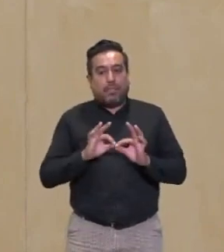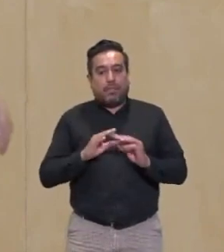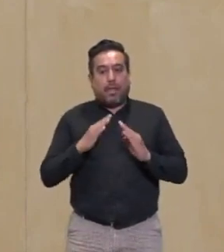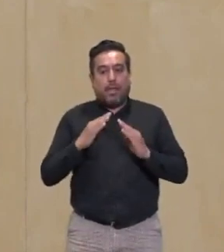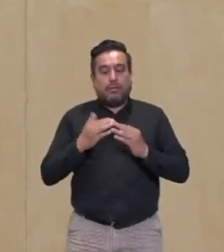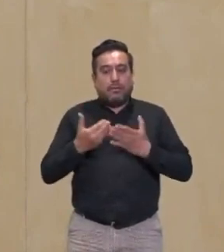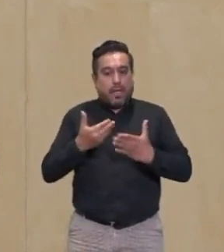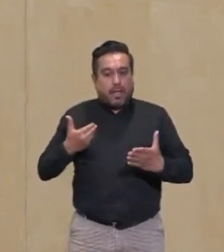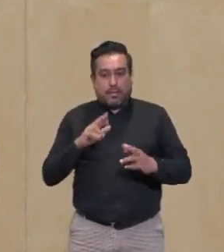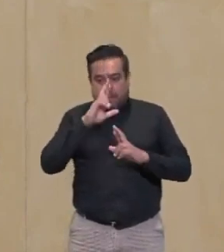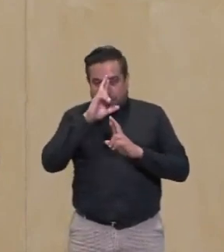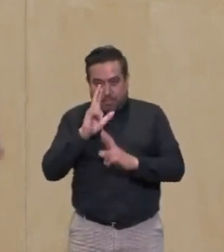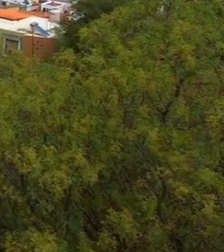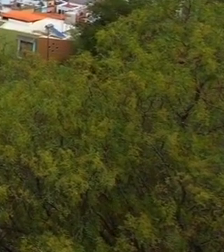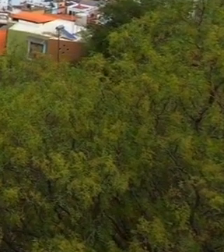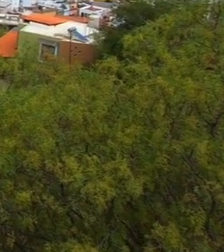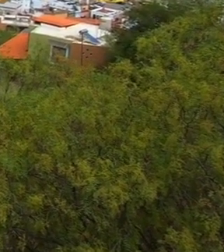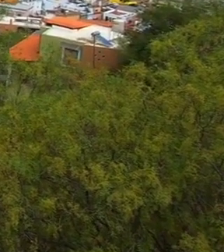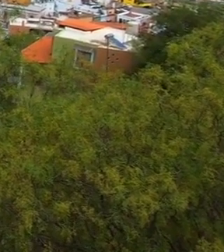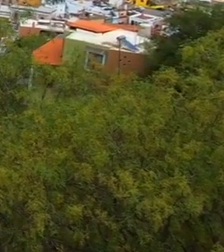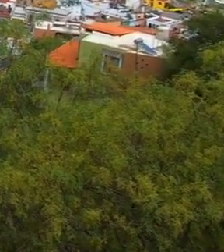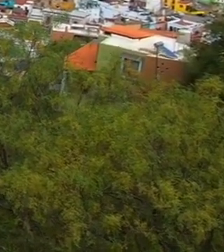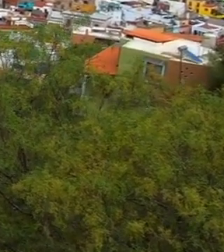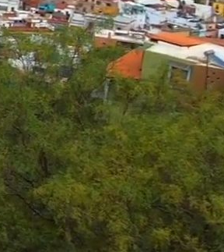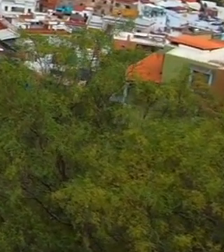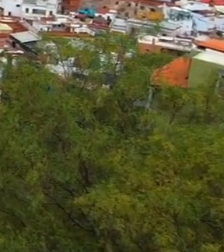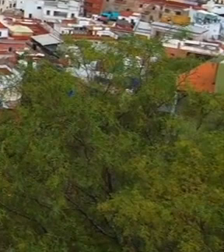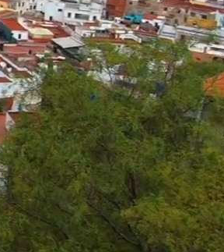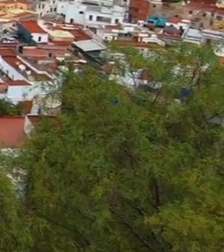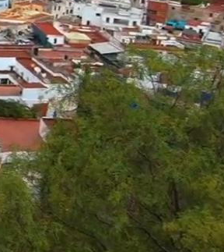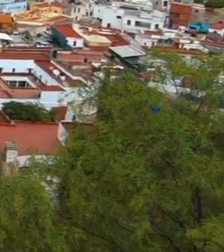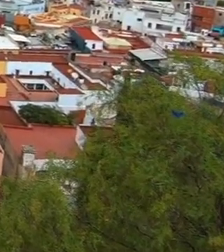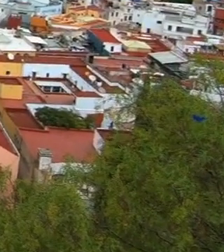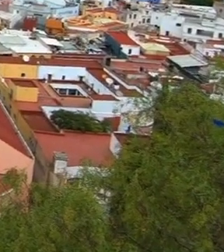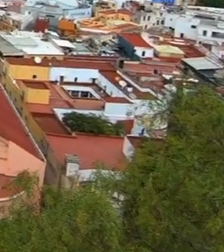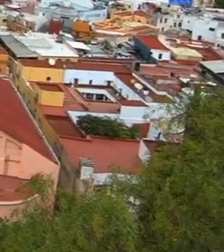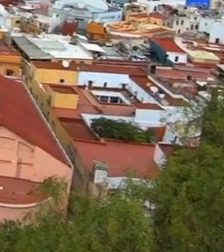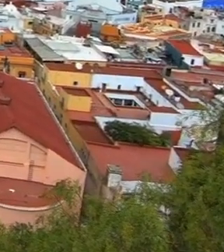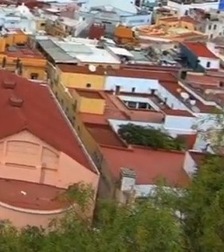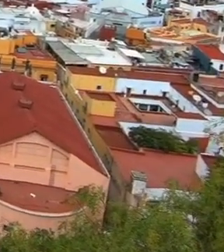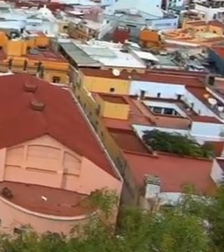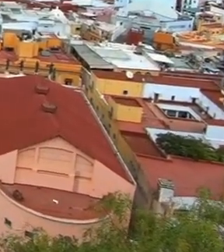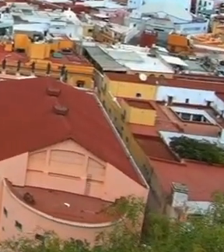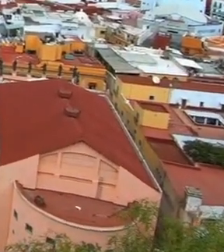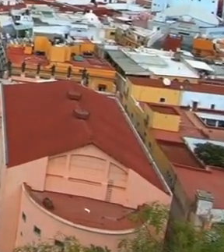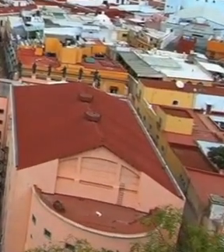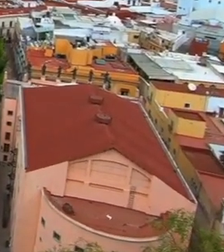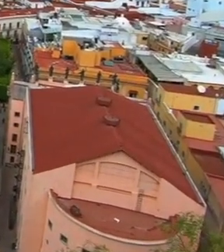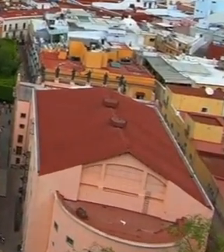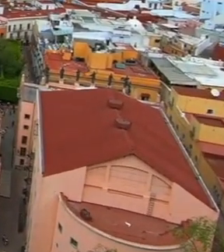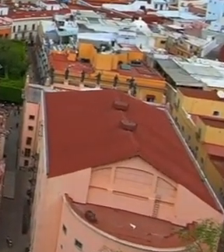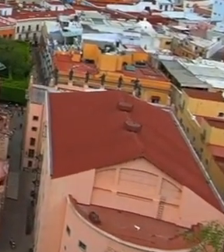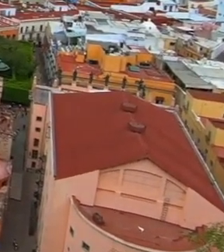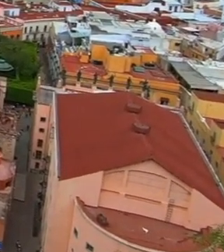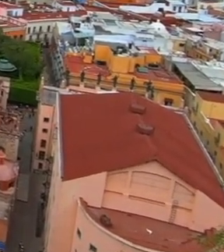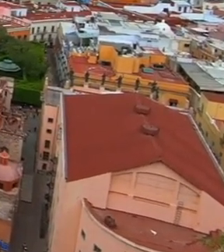casa el respeto a los sistemas de emergencia y las consecuencias negativas que conlleva su mal uso. Derivado de lo